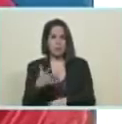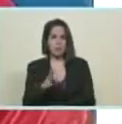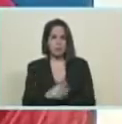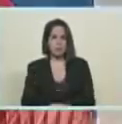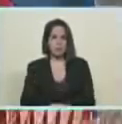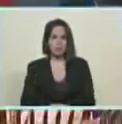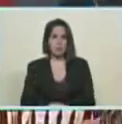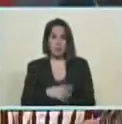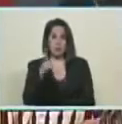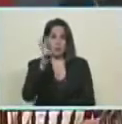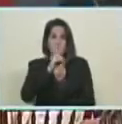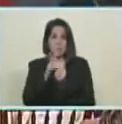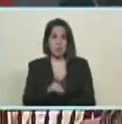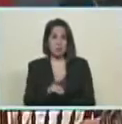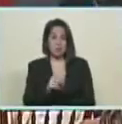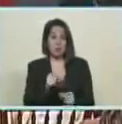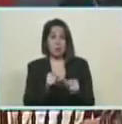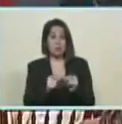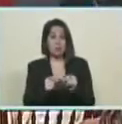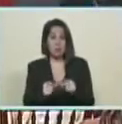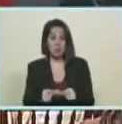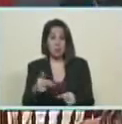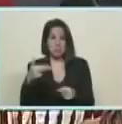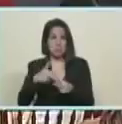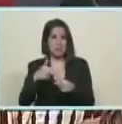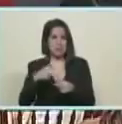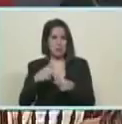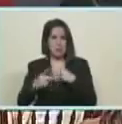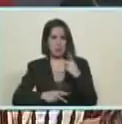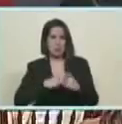Venezuela se quedó sin producir una gota de petróleo.